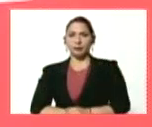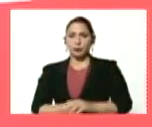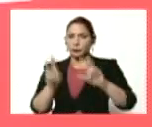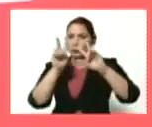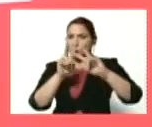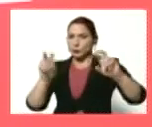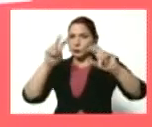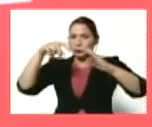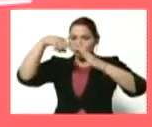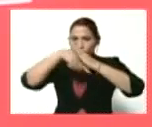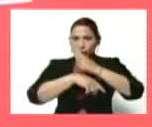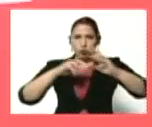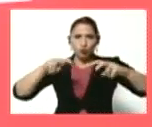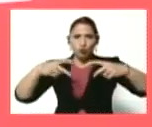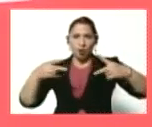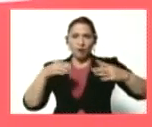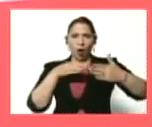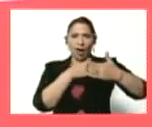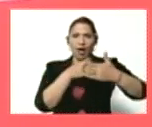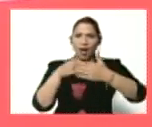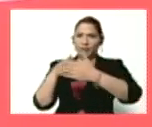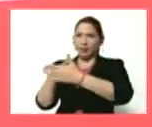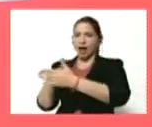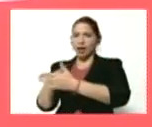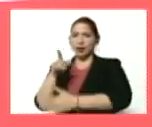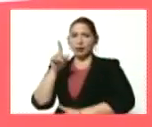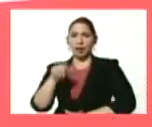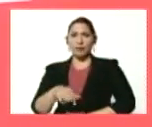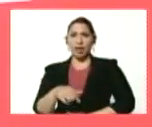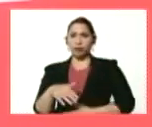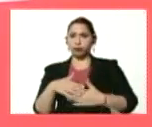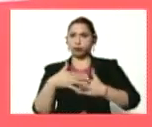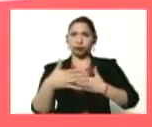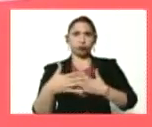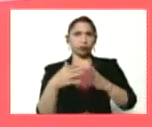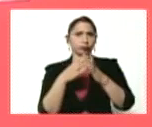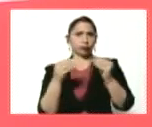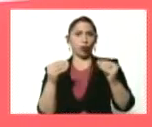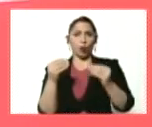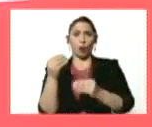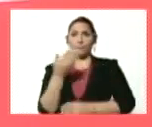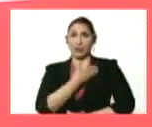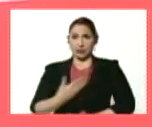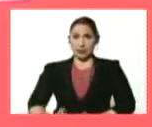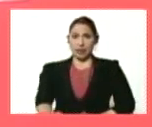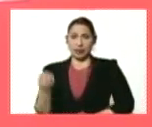averiguaciones de estos nuevos actos, porque además también adelantaba el presidente del Parlamento